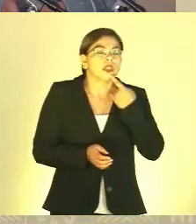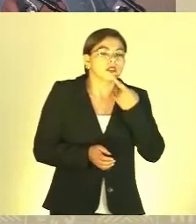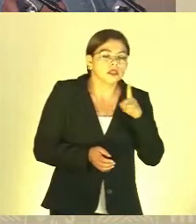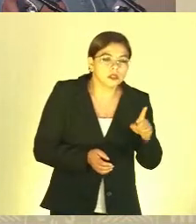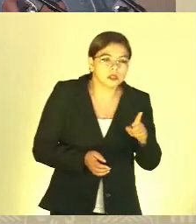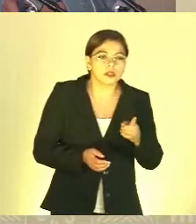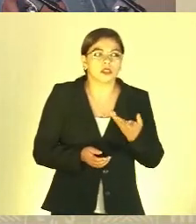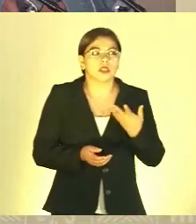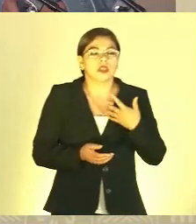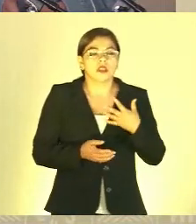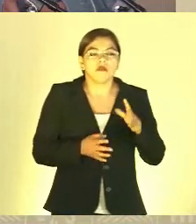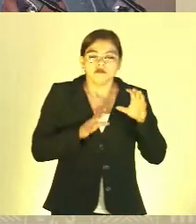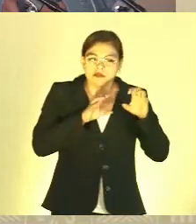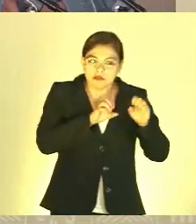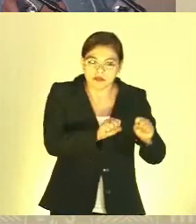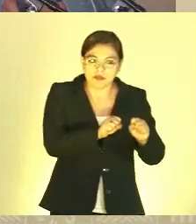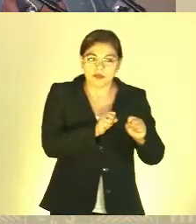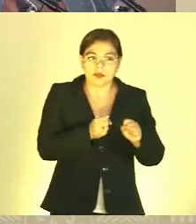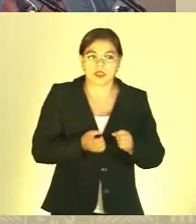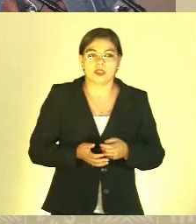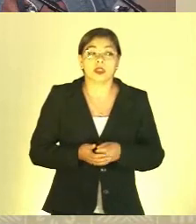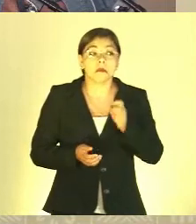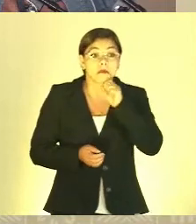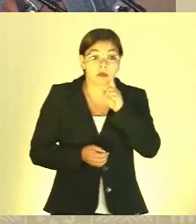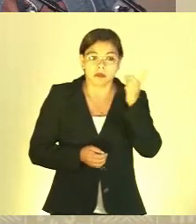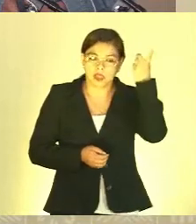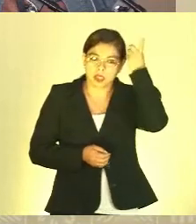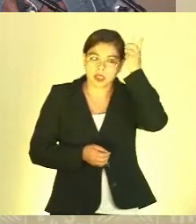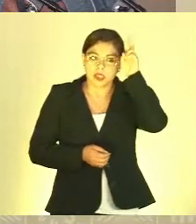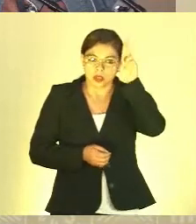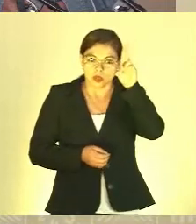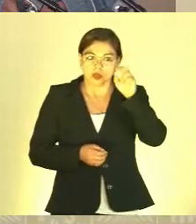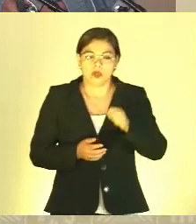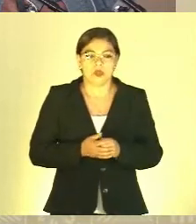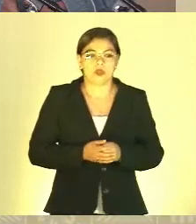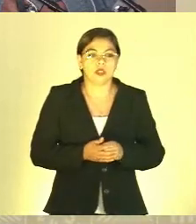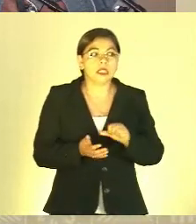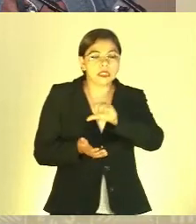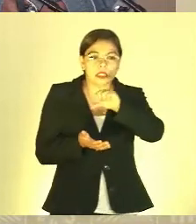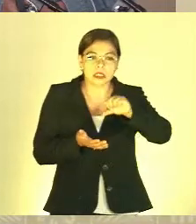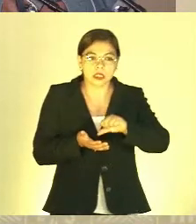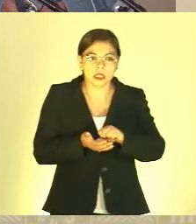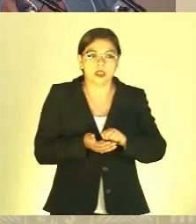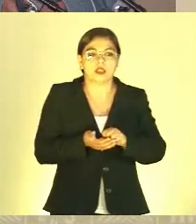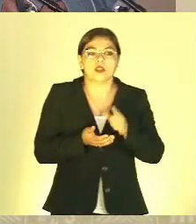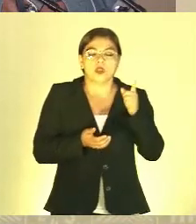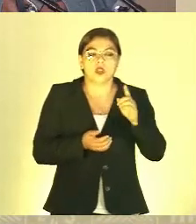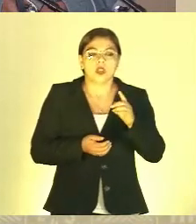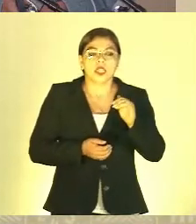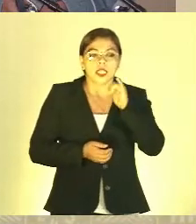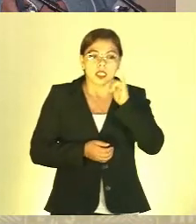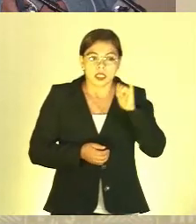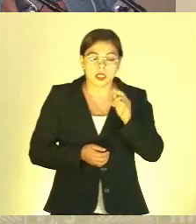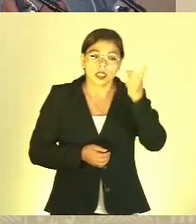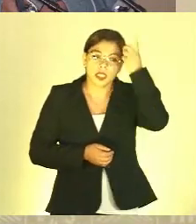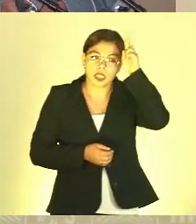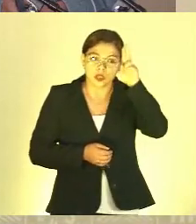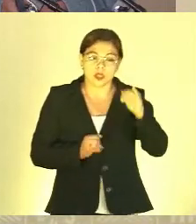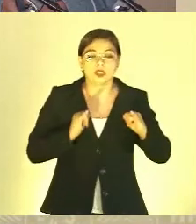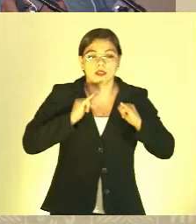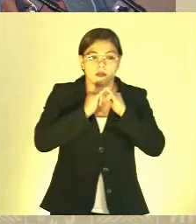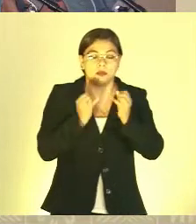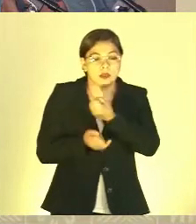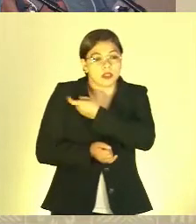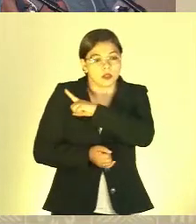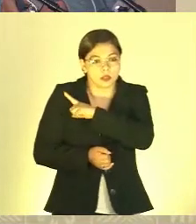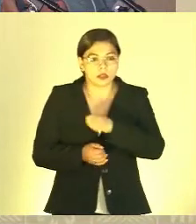la detención del director del Centro Nuclear Italiano y del director del Instituto de